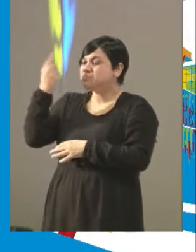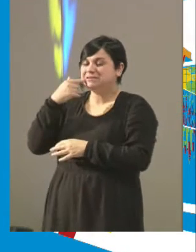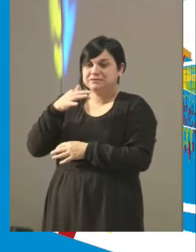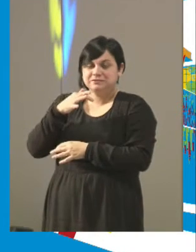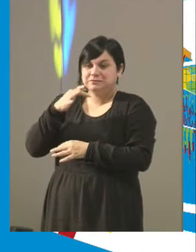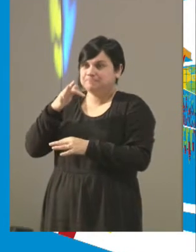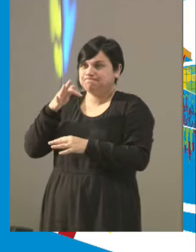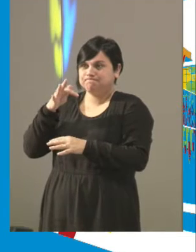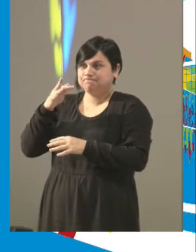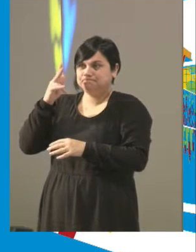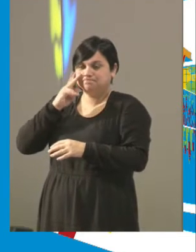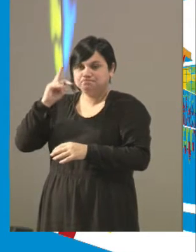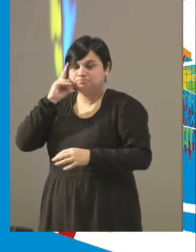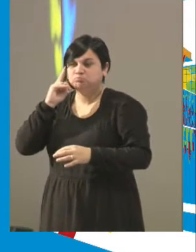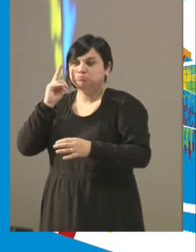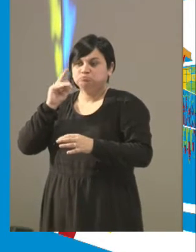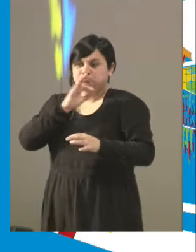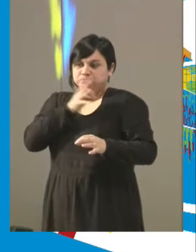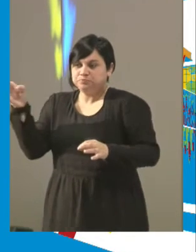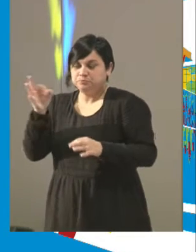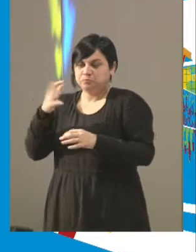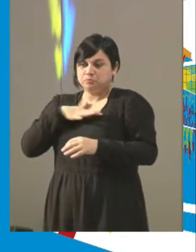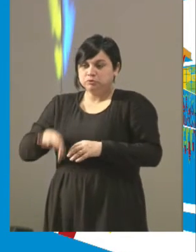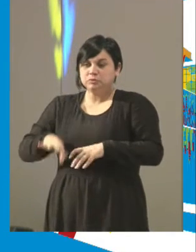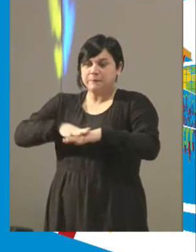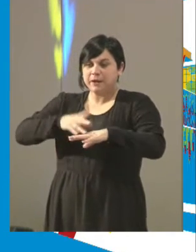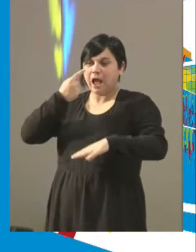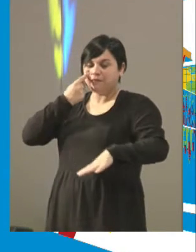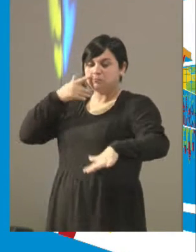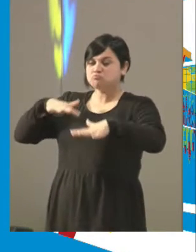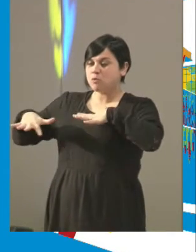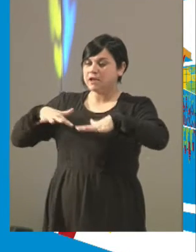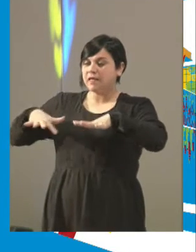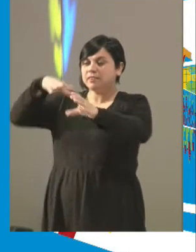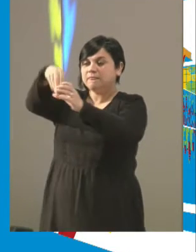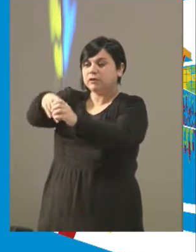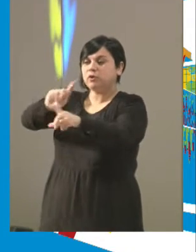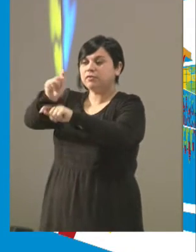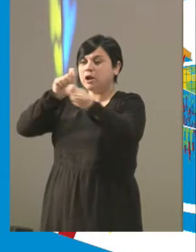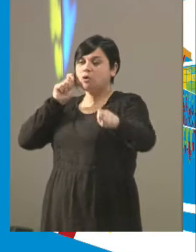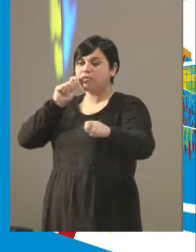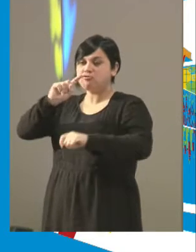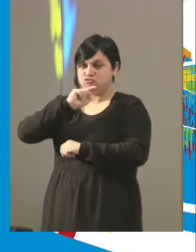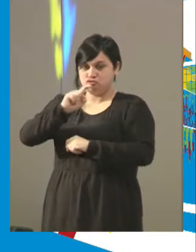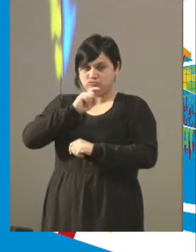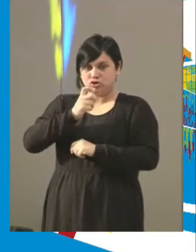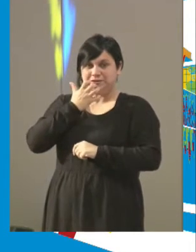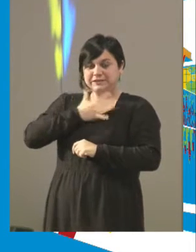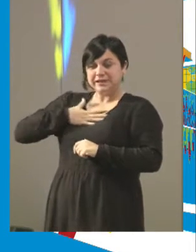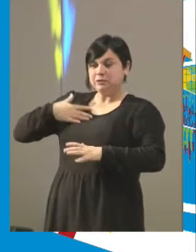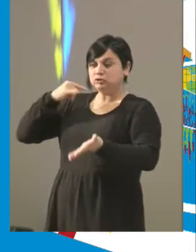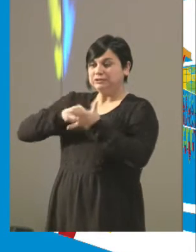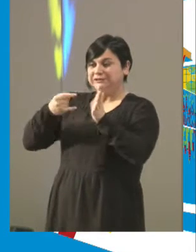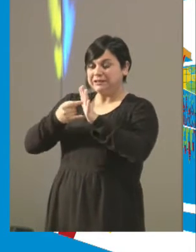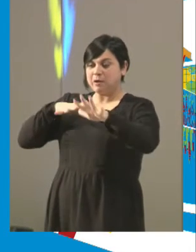fidedigna posible, lo más extensa posible, para caracterizar los flujos de movilidad en el entorno de Zaragoza. Si queremos disponer de un sistema de movilidad